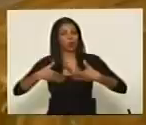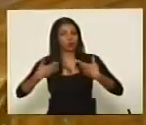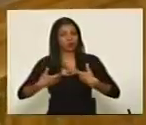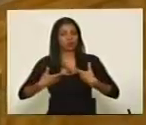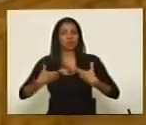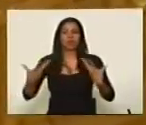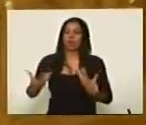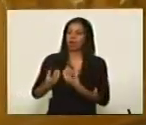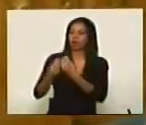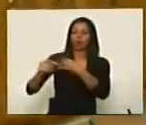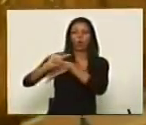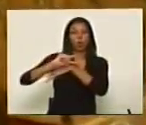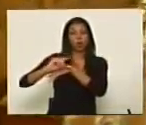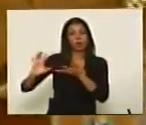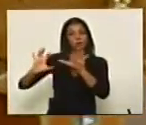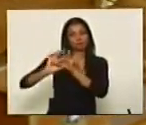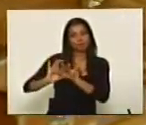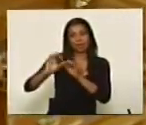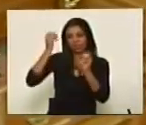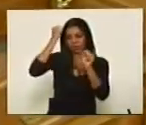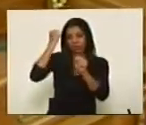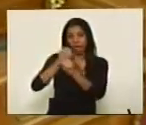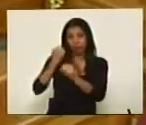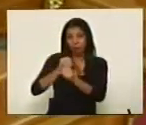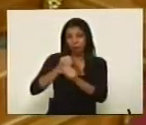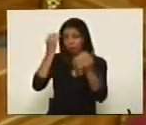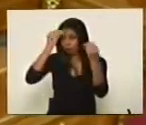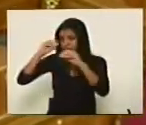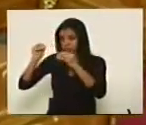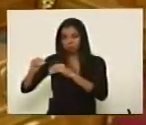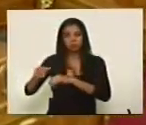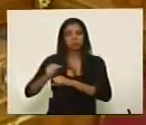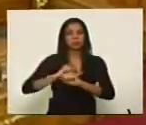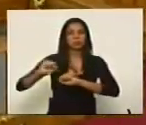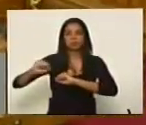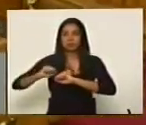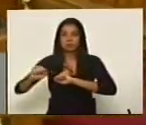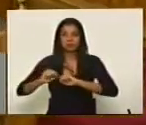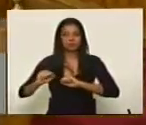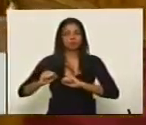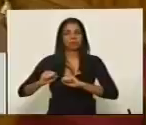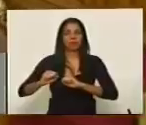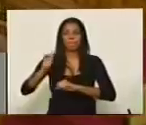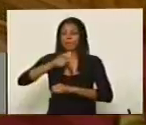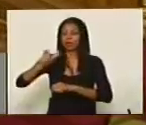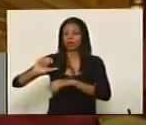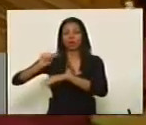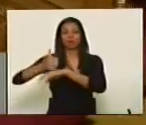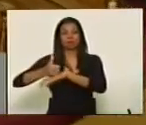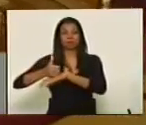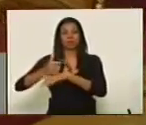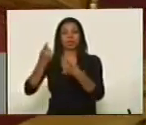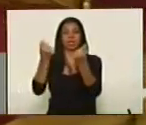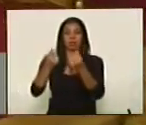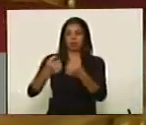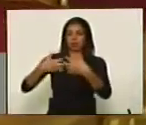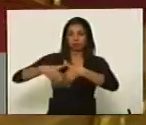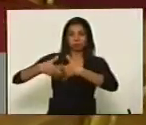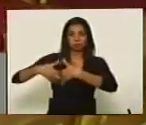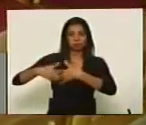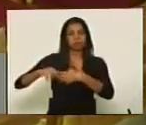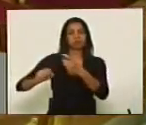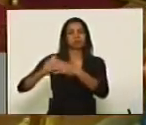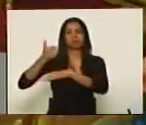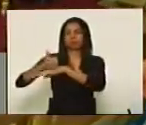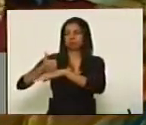con nuestro gobierno, con los integrantes de la Superintendencia Nacional de Criptomonedas y Actividades Conexas, que